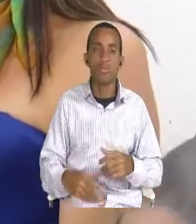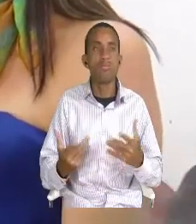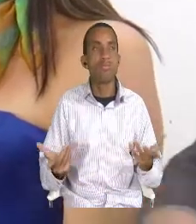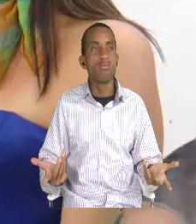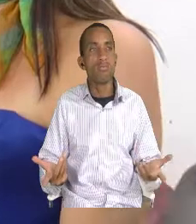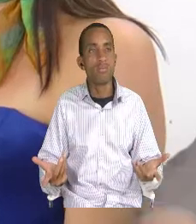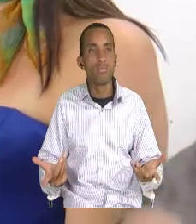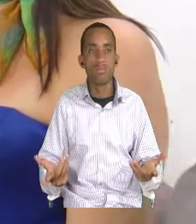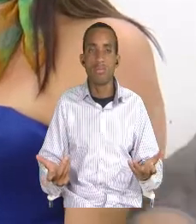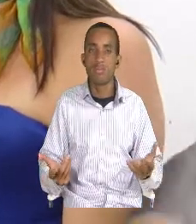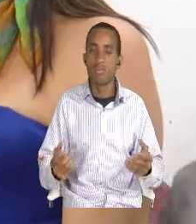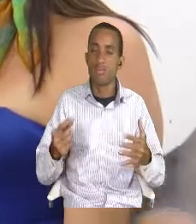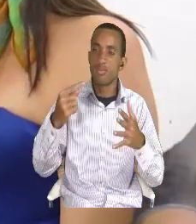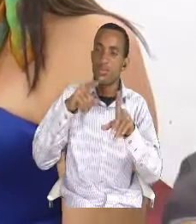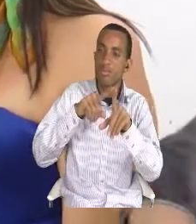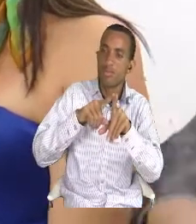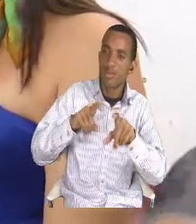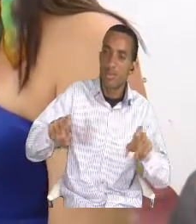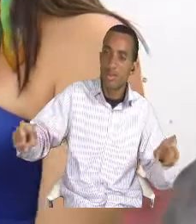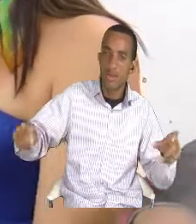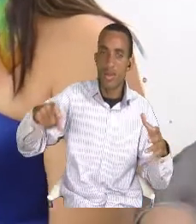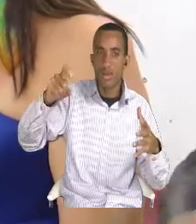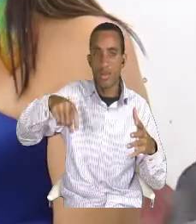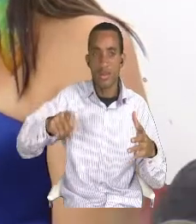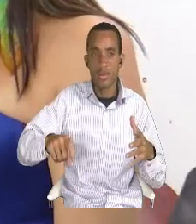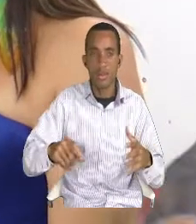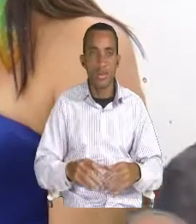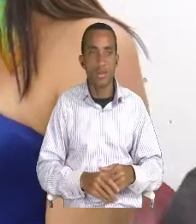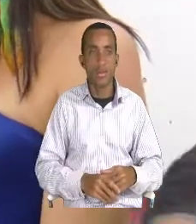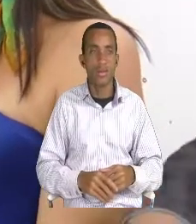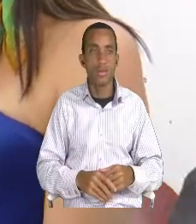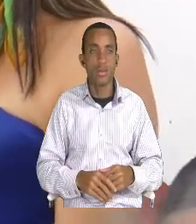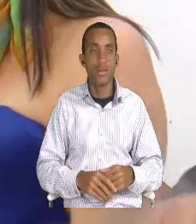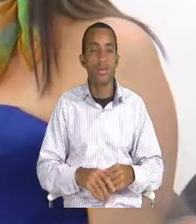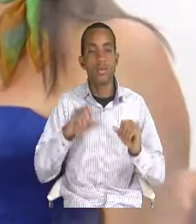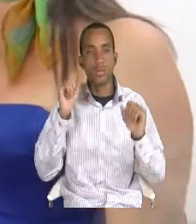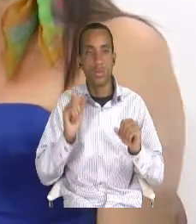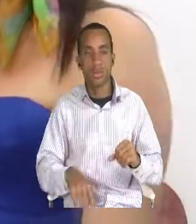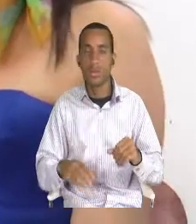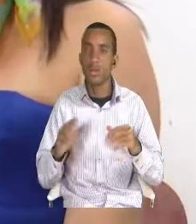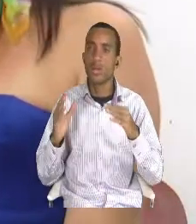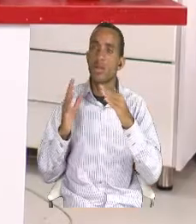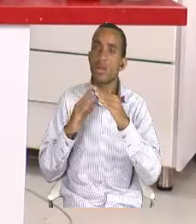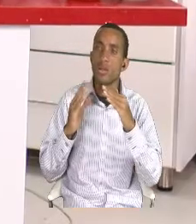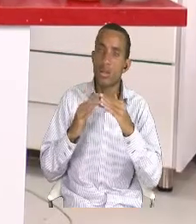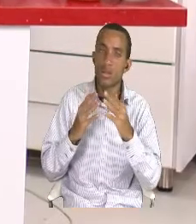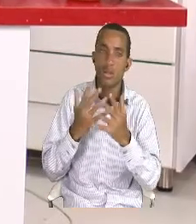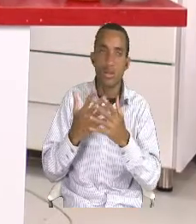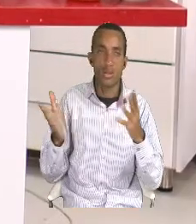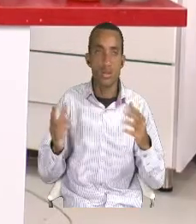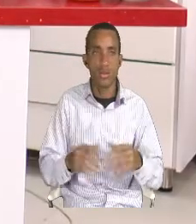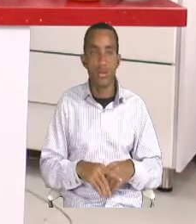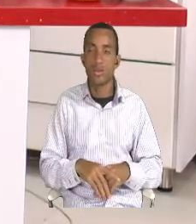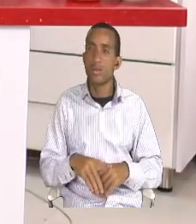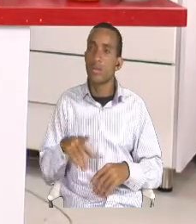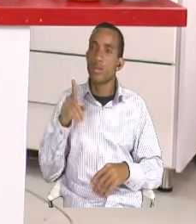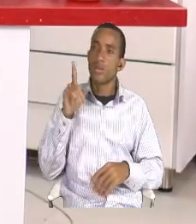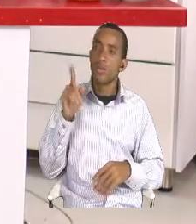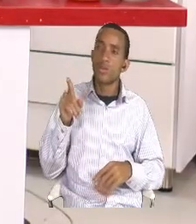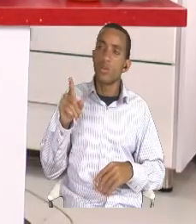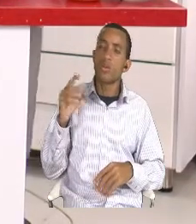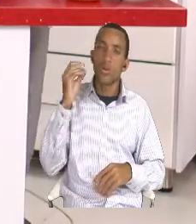la variedad necesaria para, sí, para la casa y para restaurantes. Todos los productos de la línea del hogar. Contamos con un